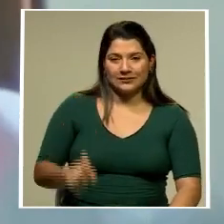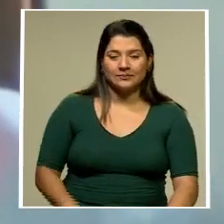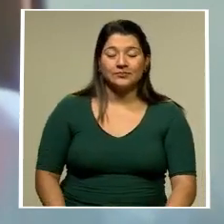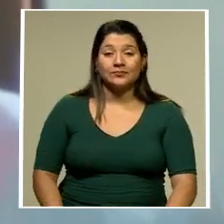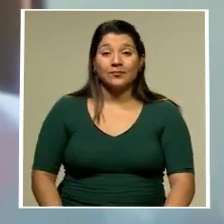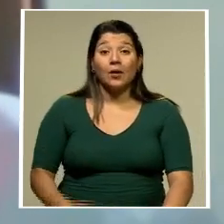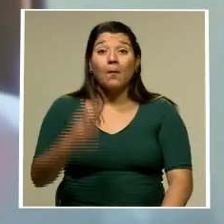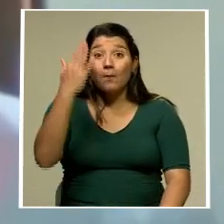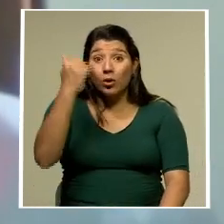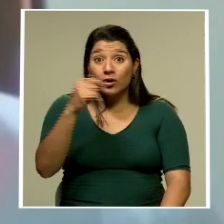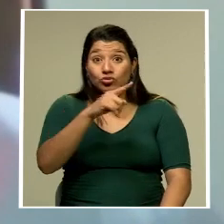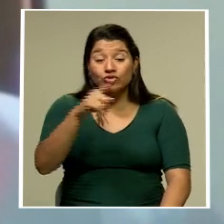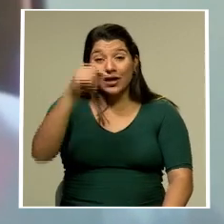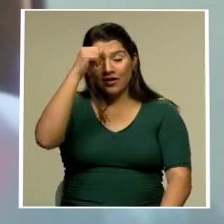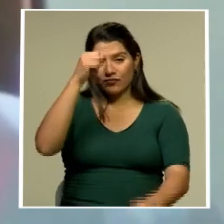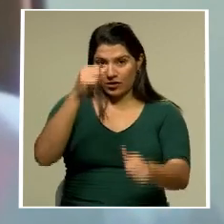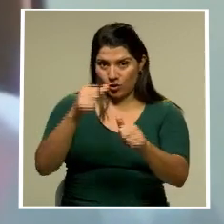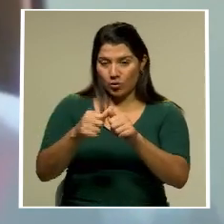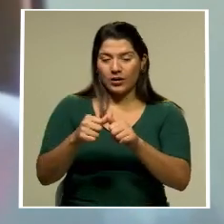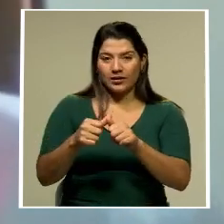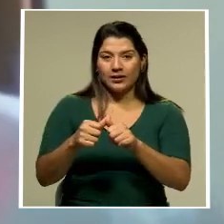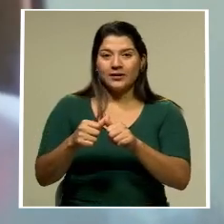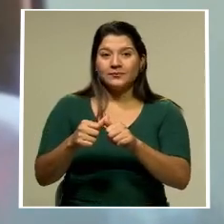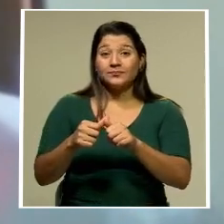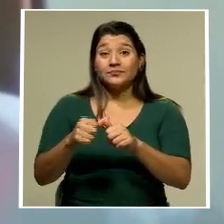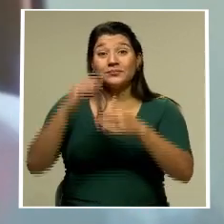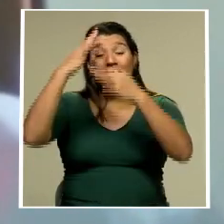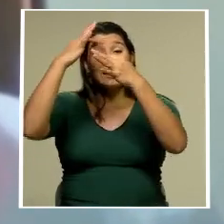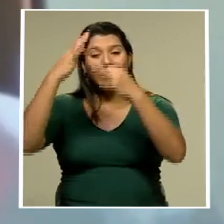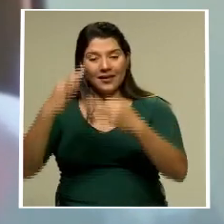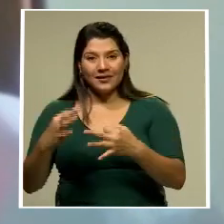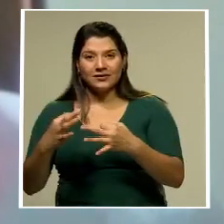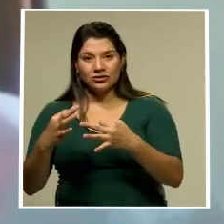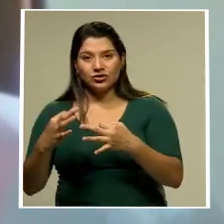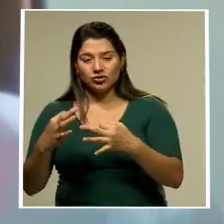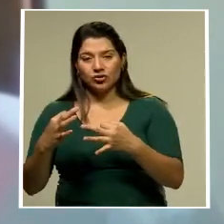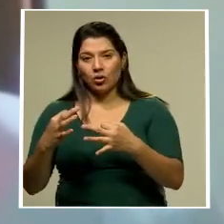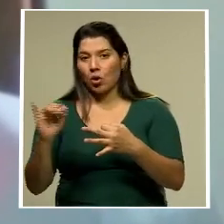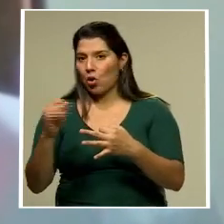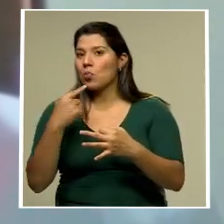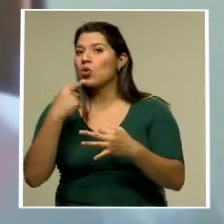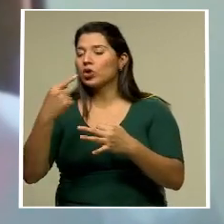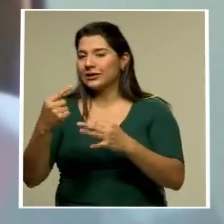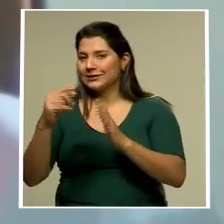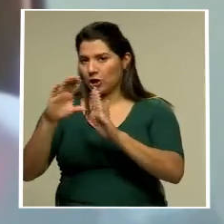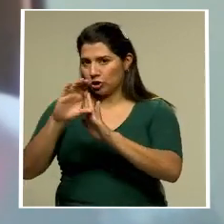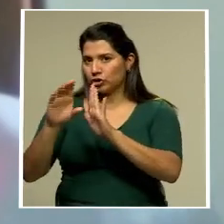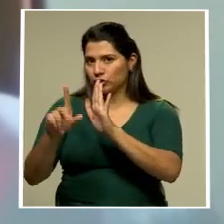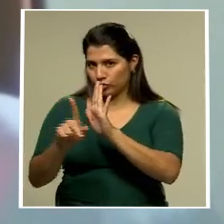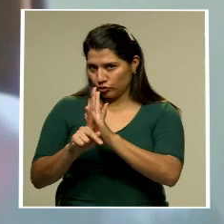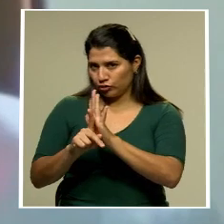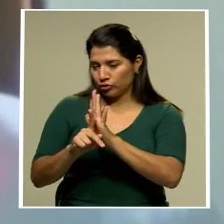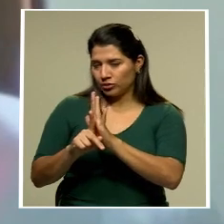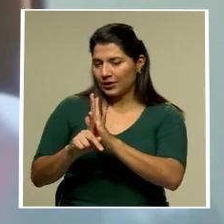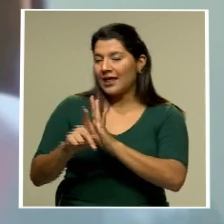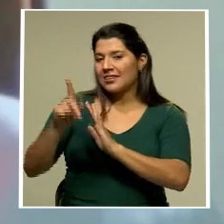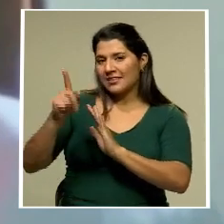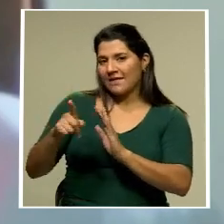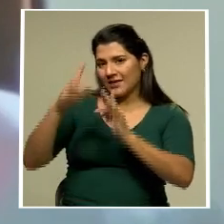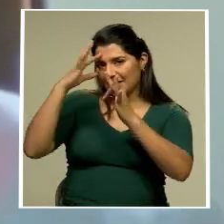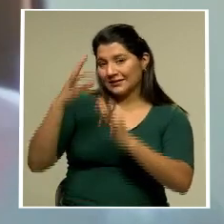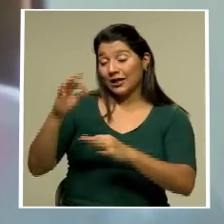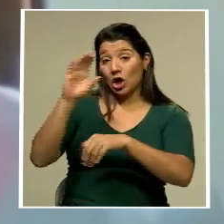ya que recordemos que si bien es cierto, la decisión está, como bien lo dice el artículo, en manos del Consejo de